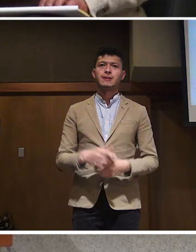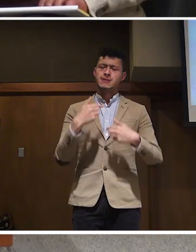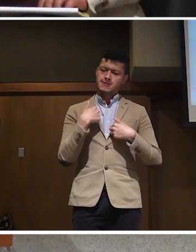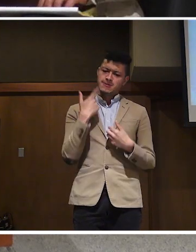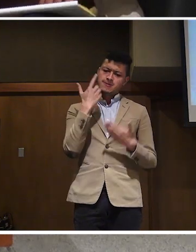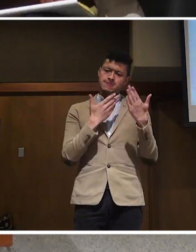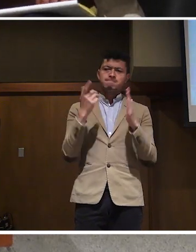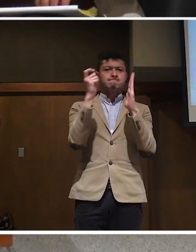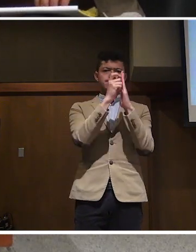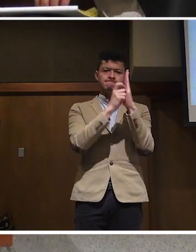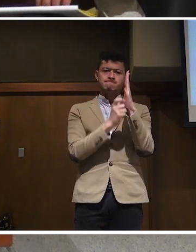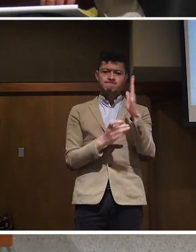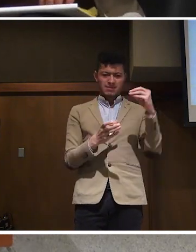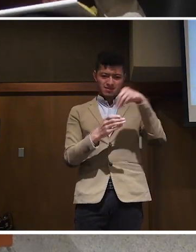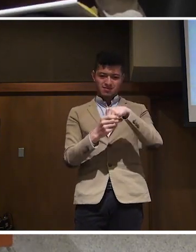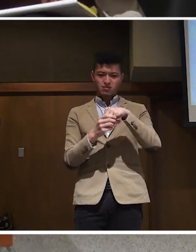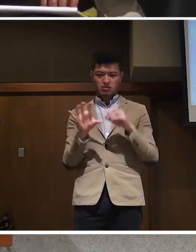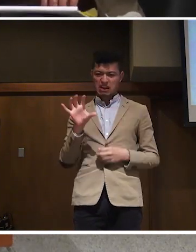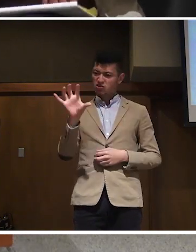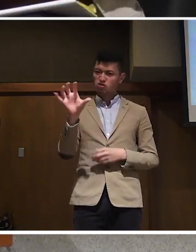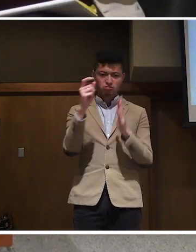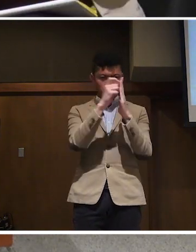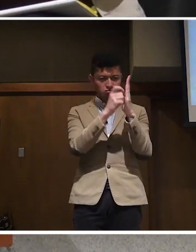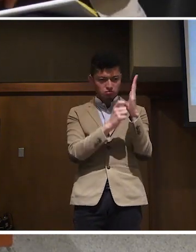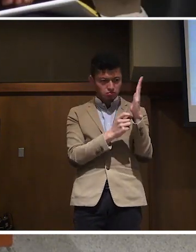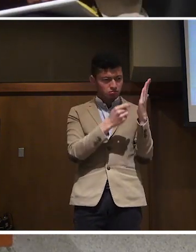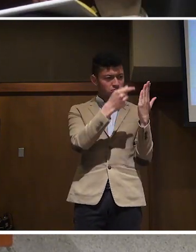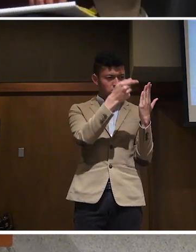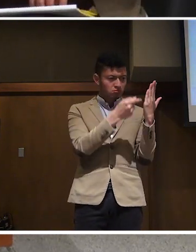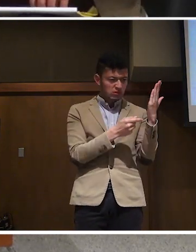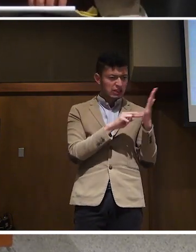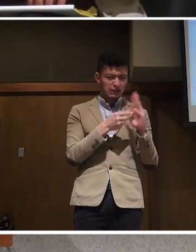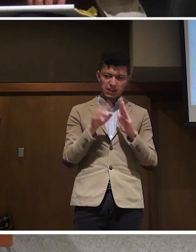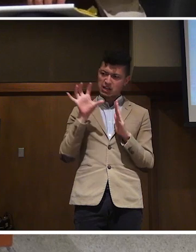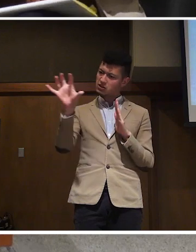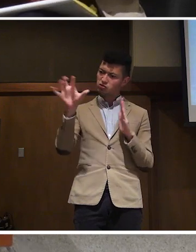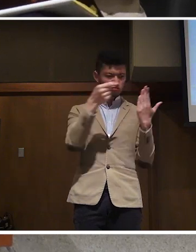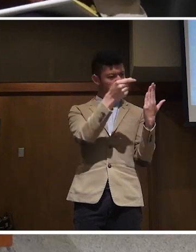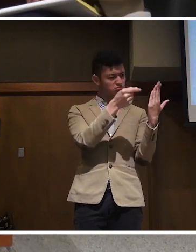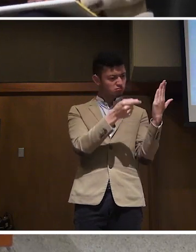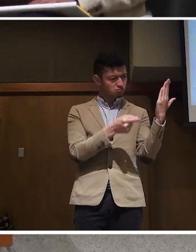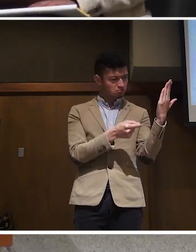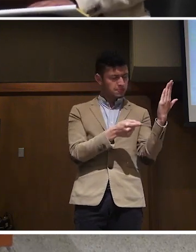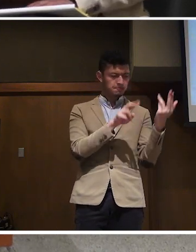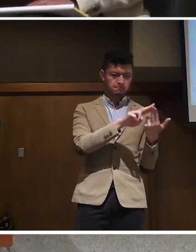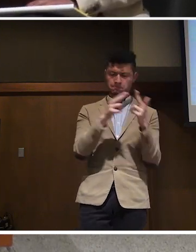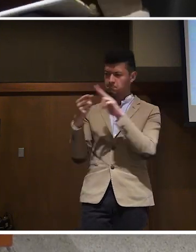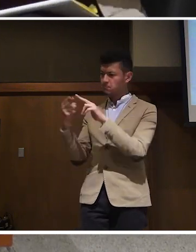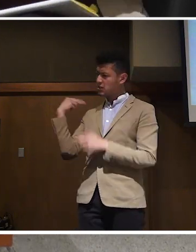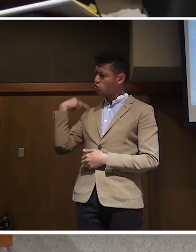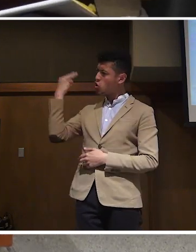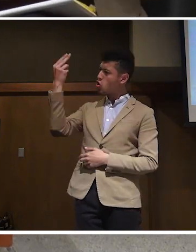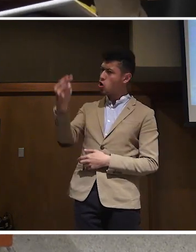nación, y si uno compara esos componentes con la realidad histórica de Colombia, va